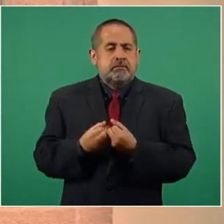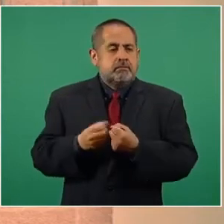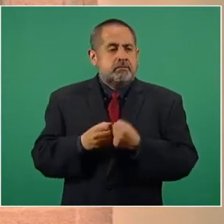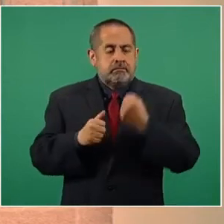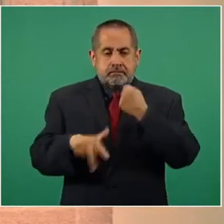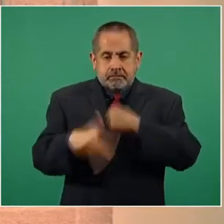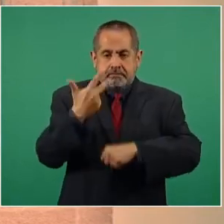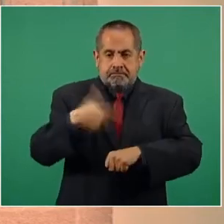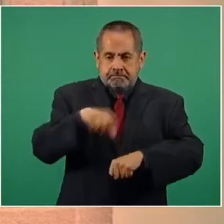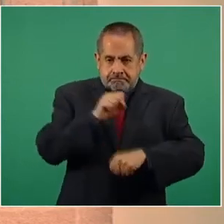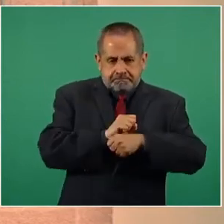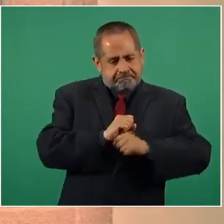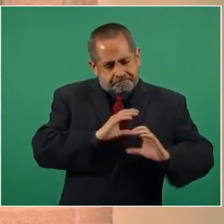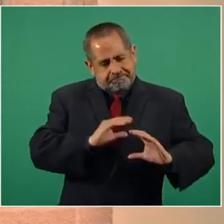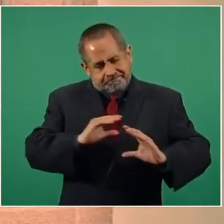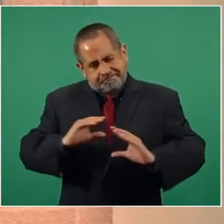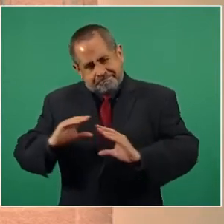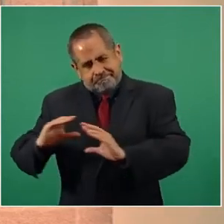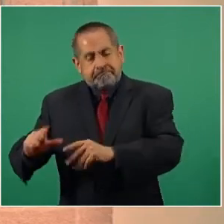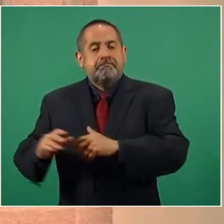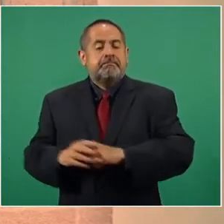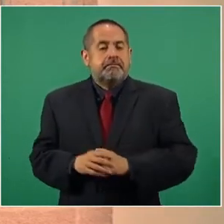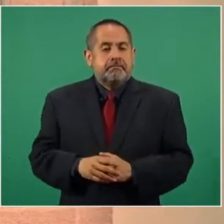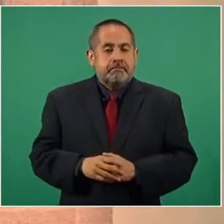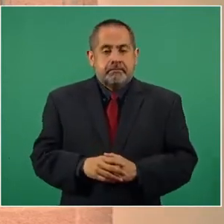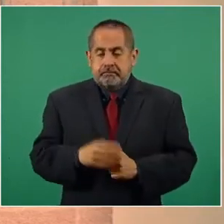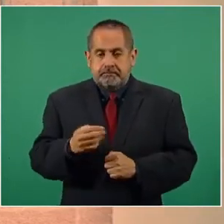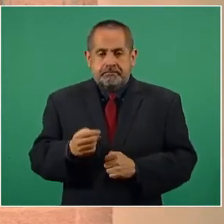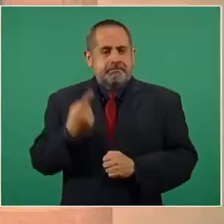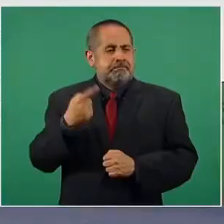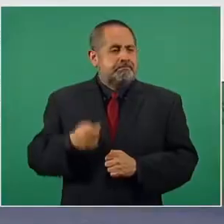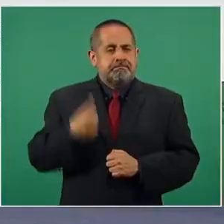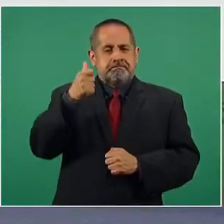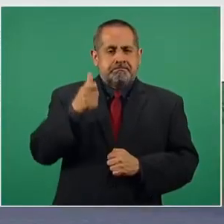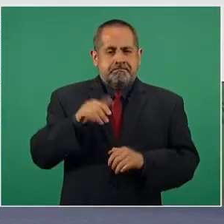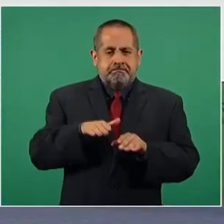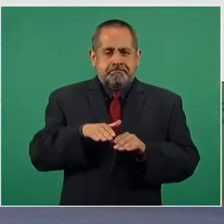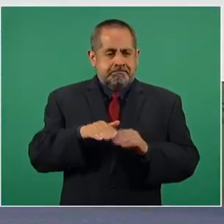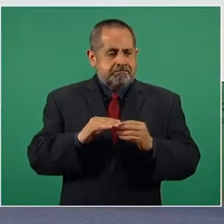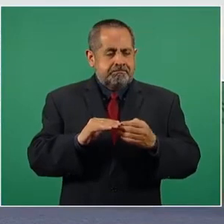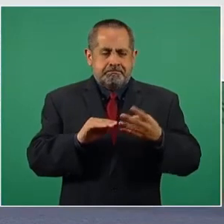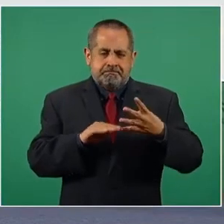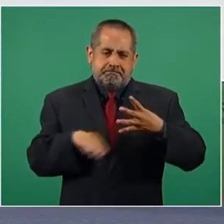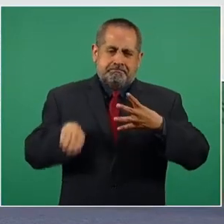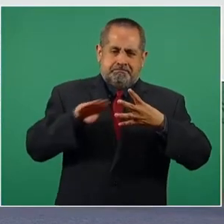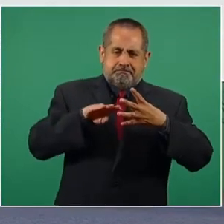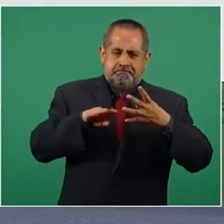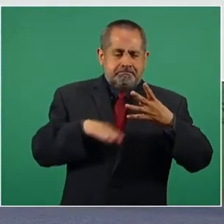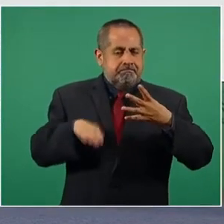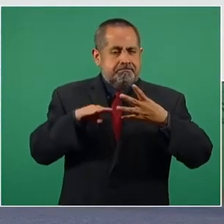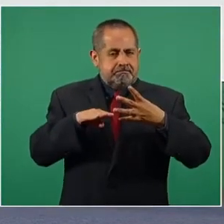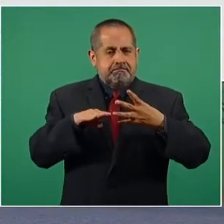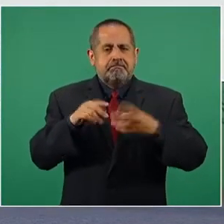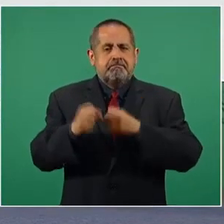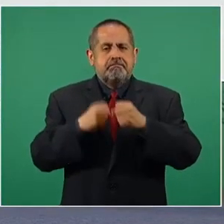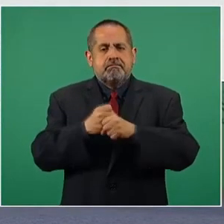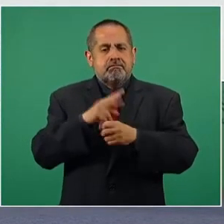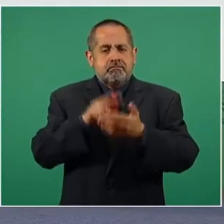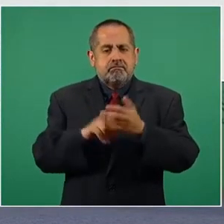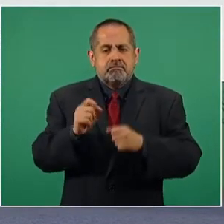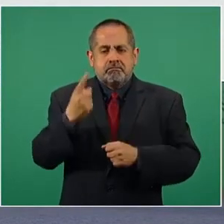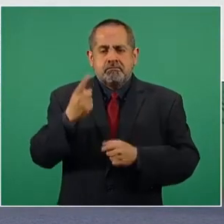treceava semana. El primer escalón del año ya 2021